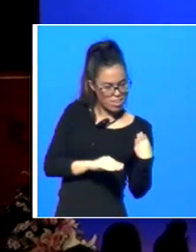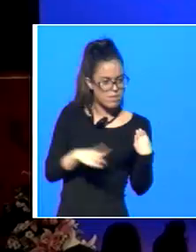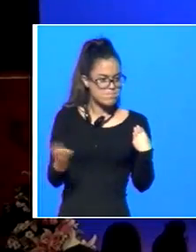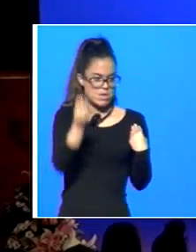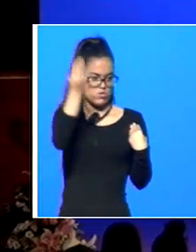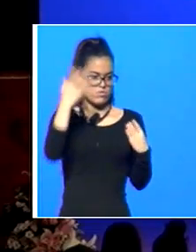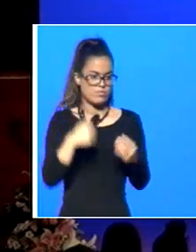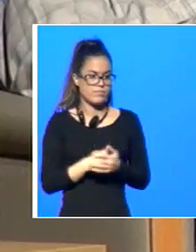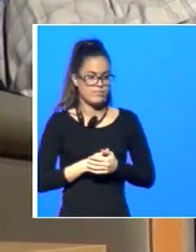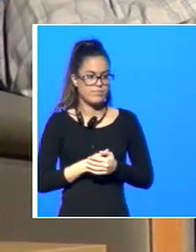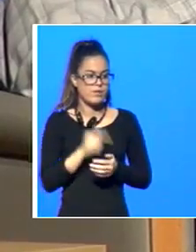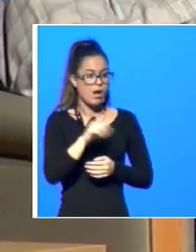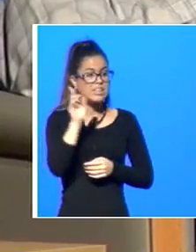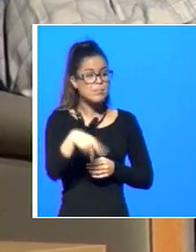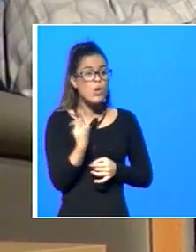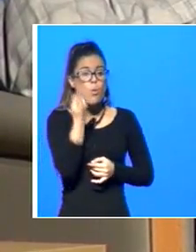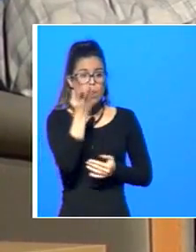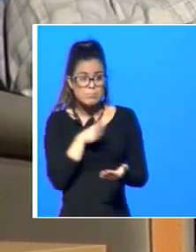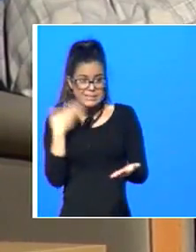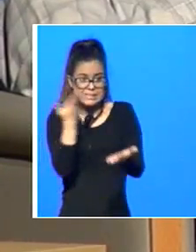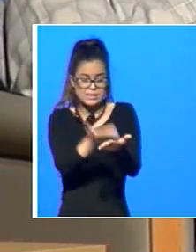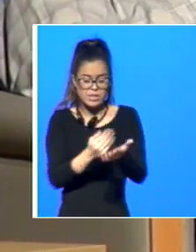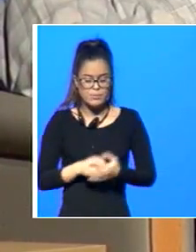Y aquí también una petición. Hace